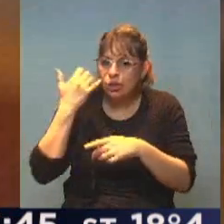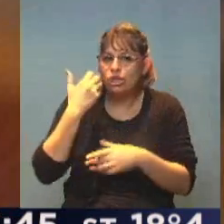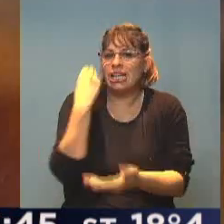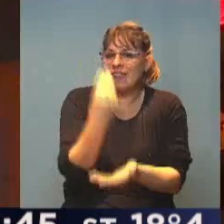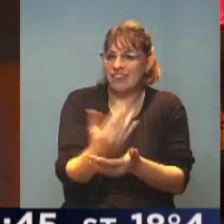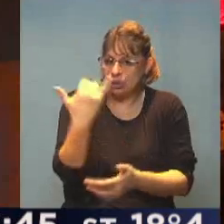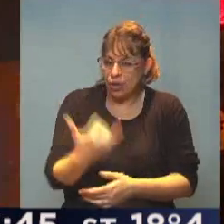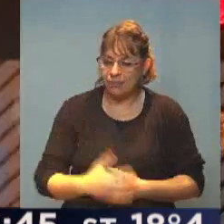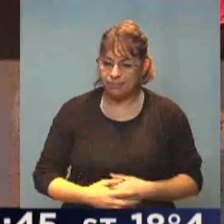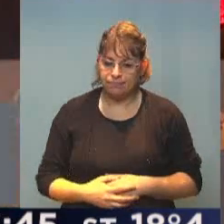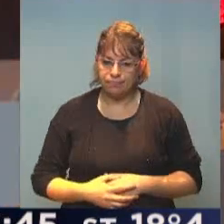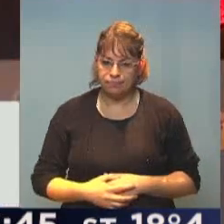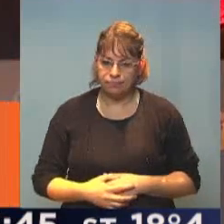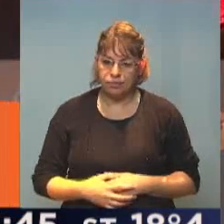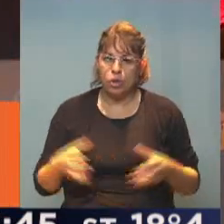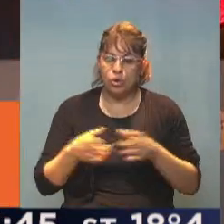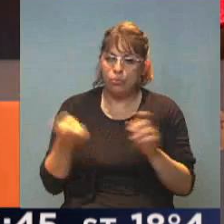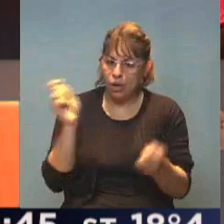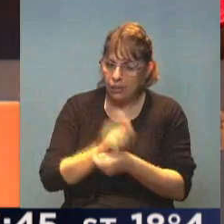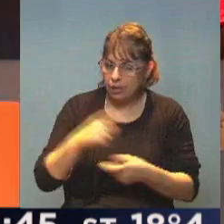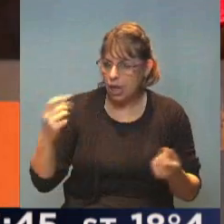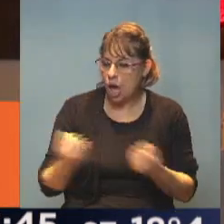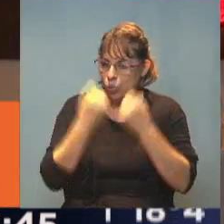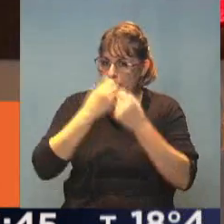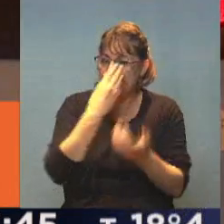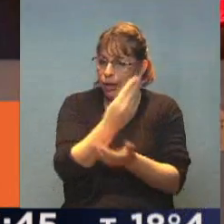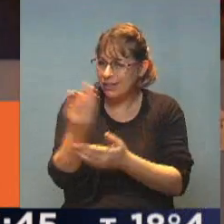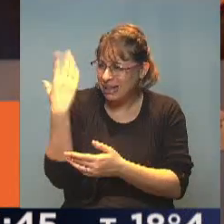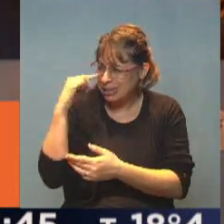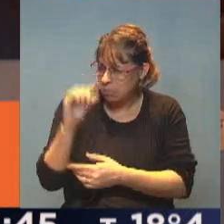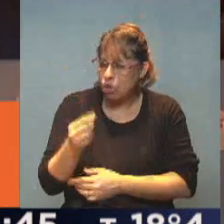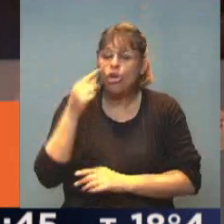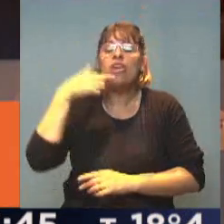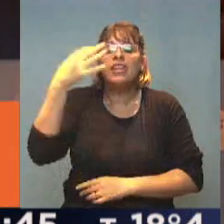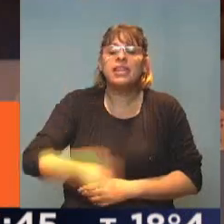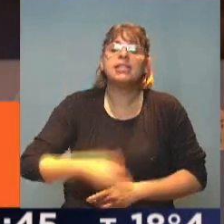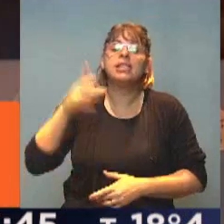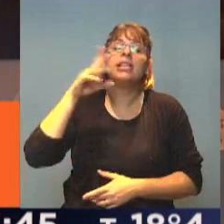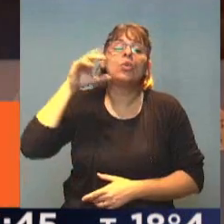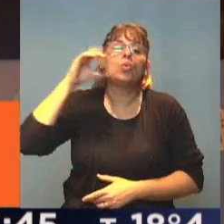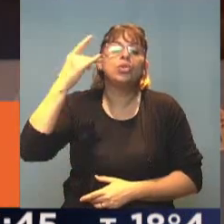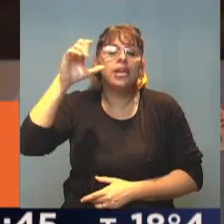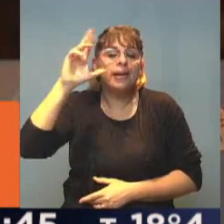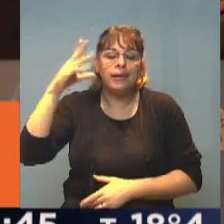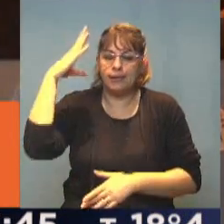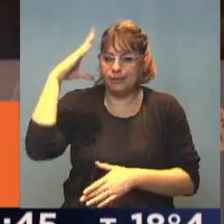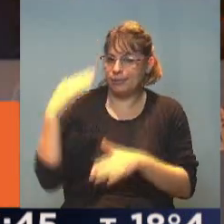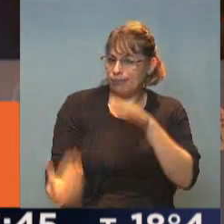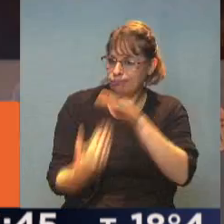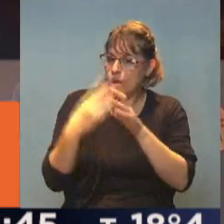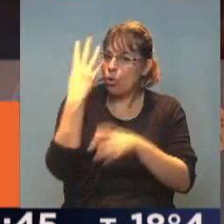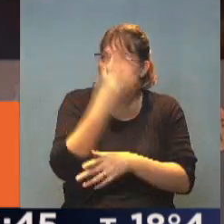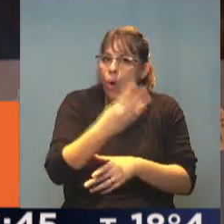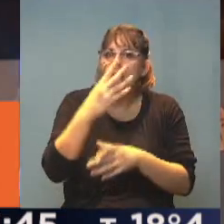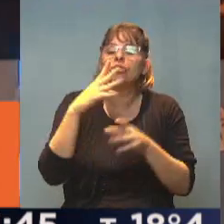candidatos cambiemos acordó candidatos en las últimas horas y decidió que la unión cívica radical encabece cuatro de las